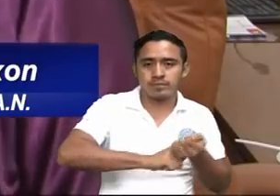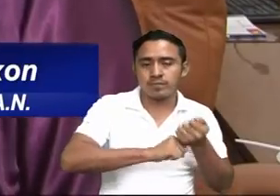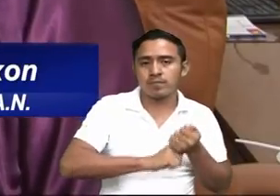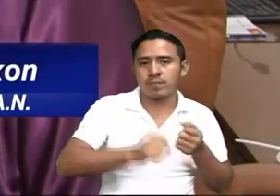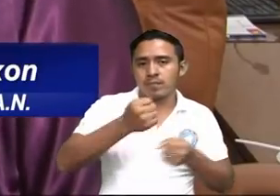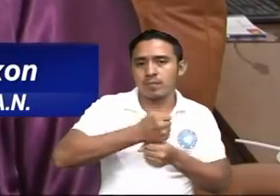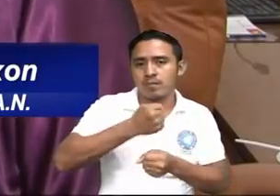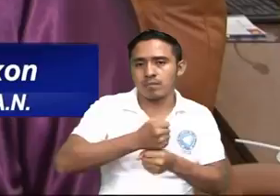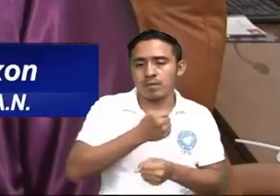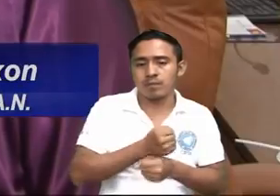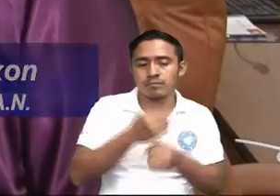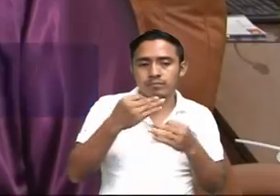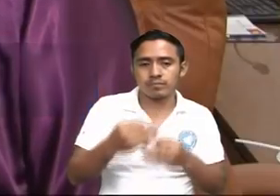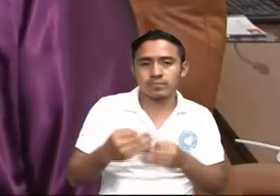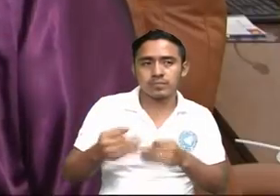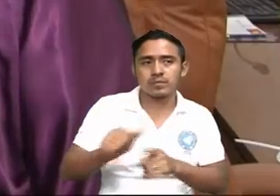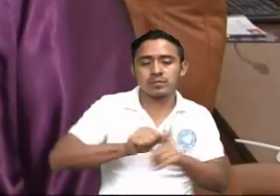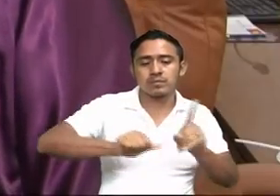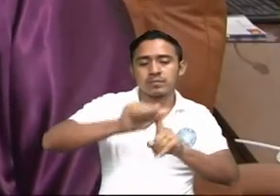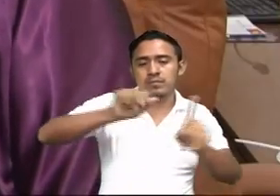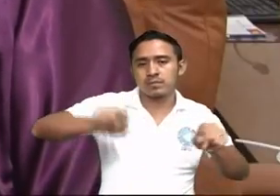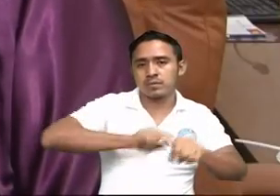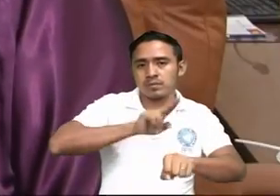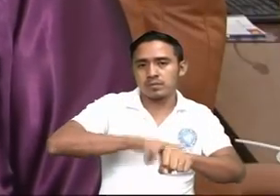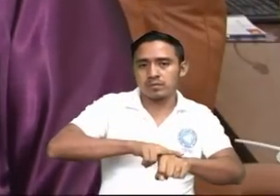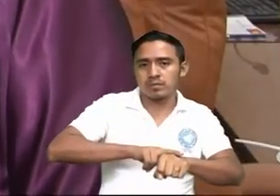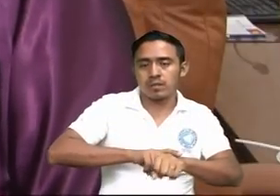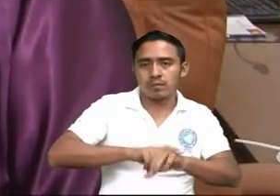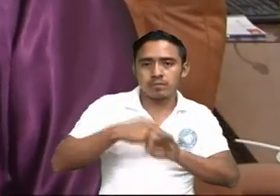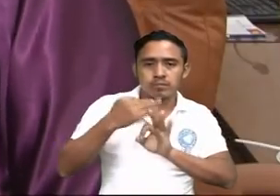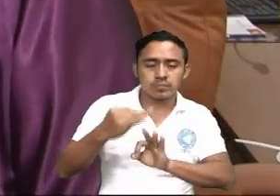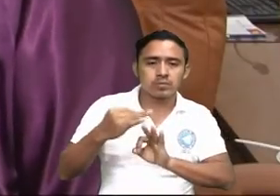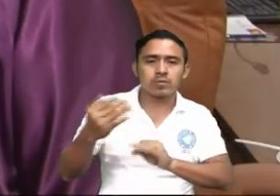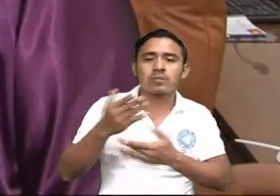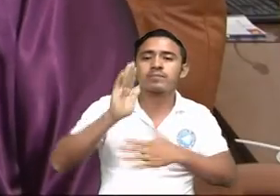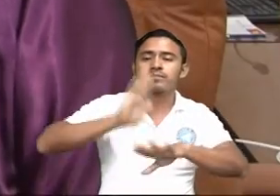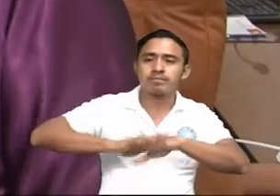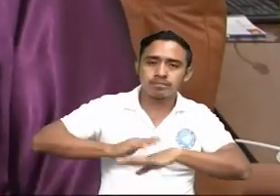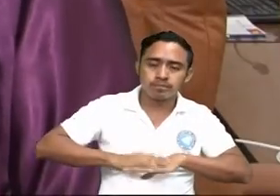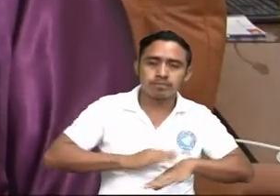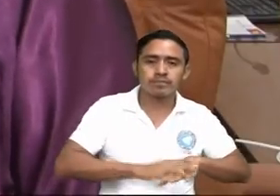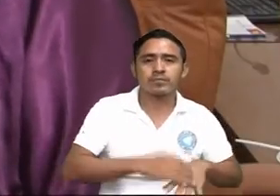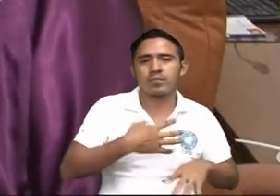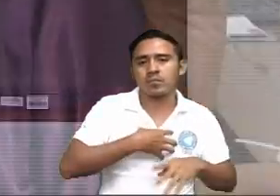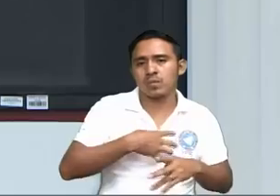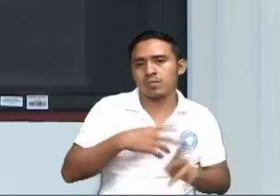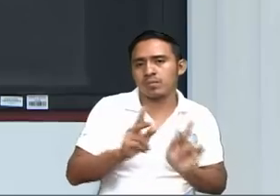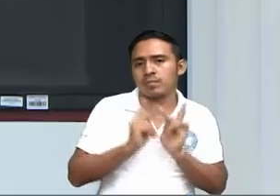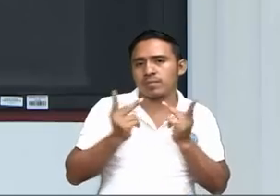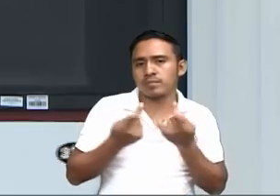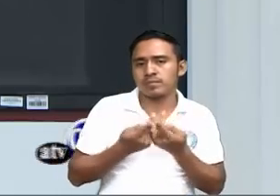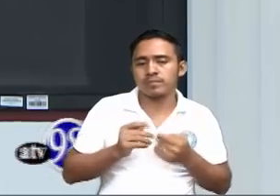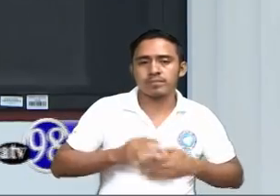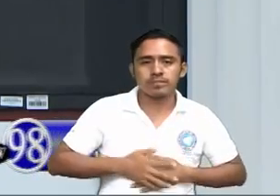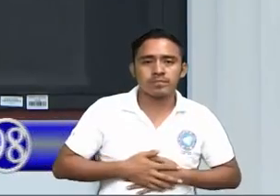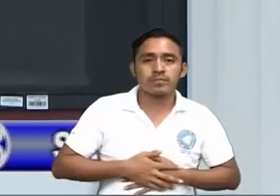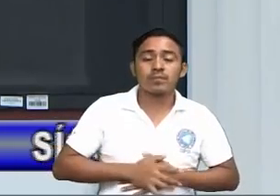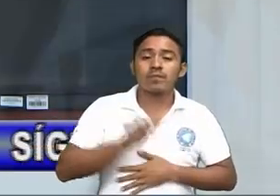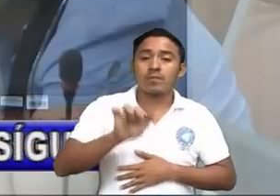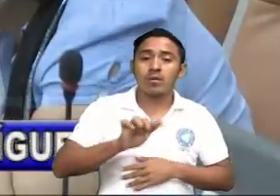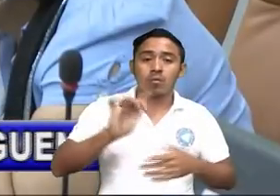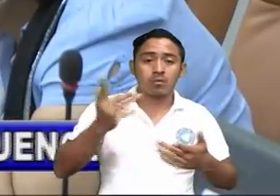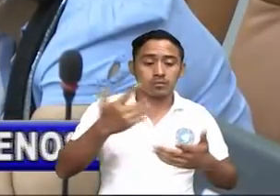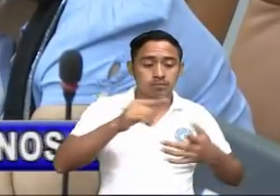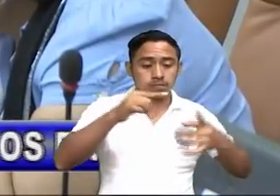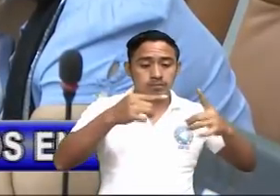nuestro trabajo desde la Asamblea Nacional y hacerlo de acuerdo a la demanda de nuestro pueblo. Con estas reformas